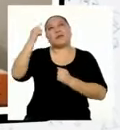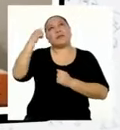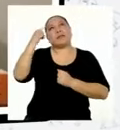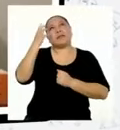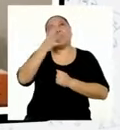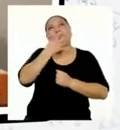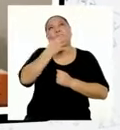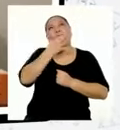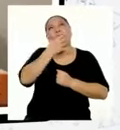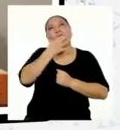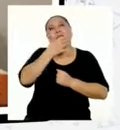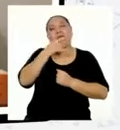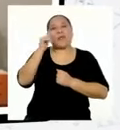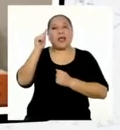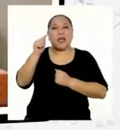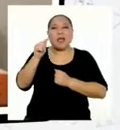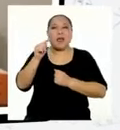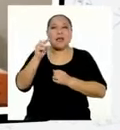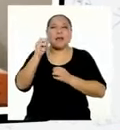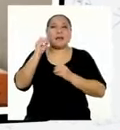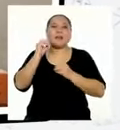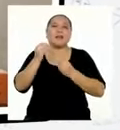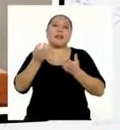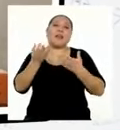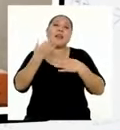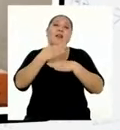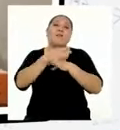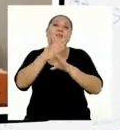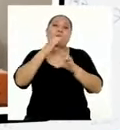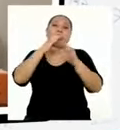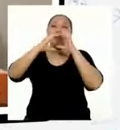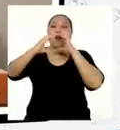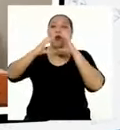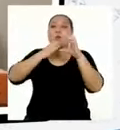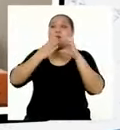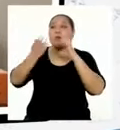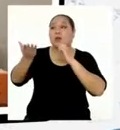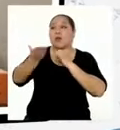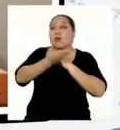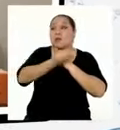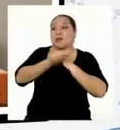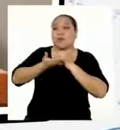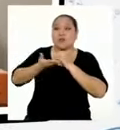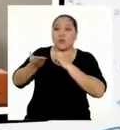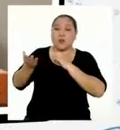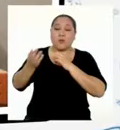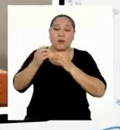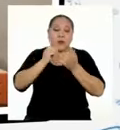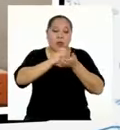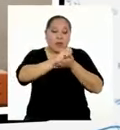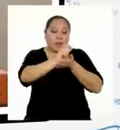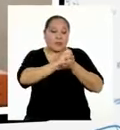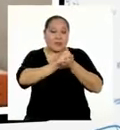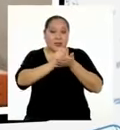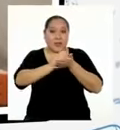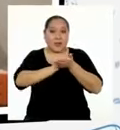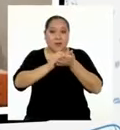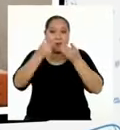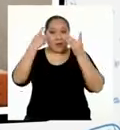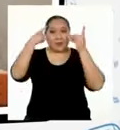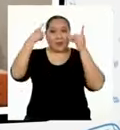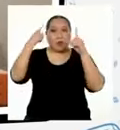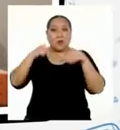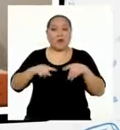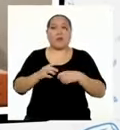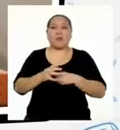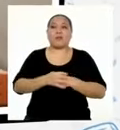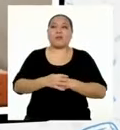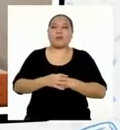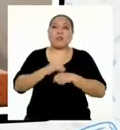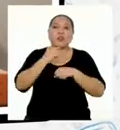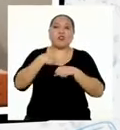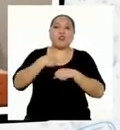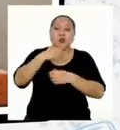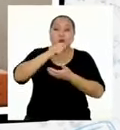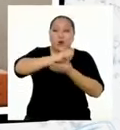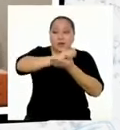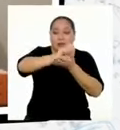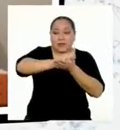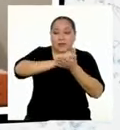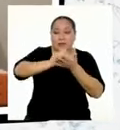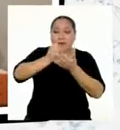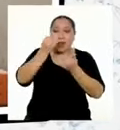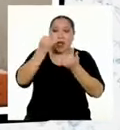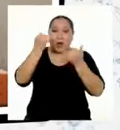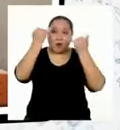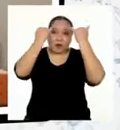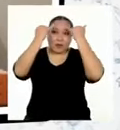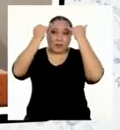por mi cuenta la situación comunicativa para redactar nuestros acuerdos. Escribí